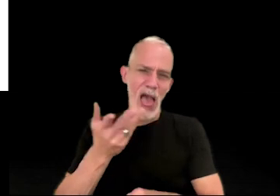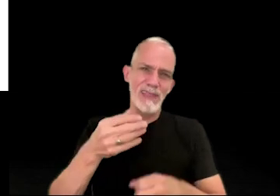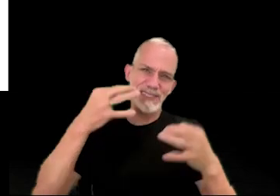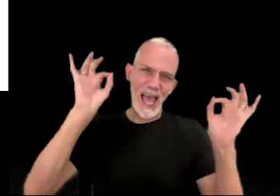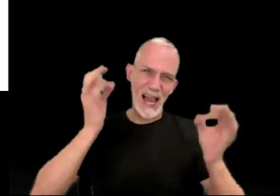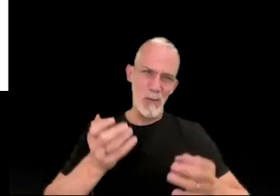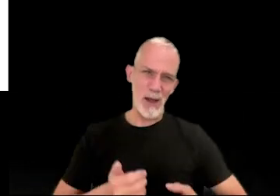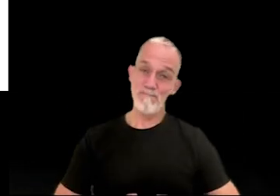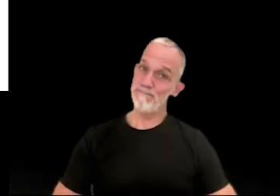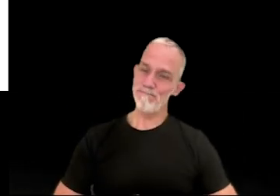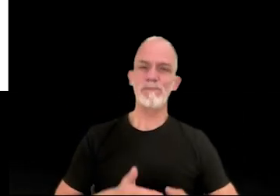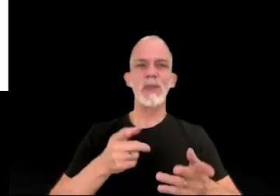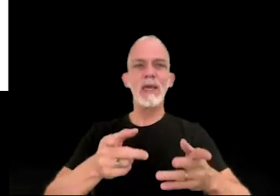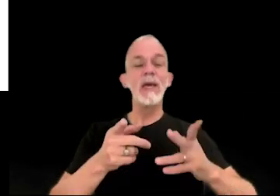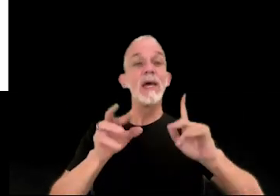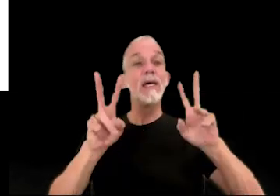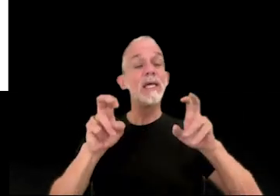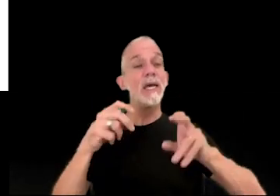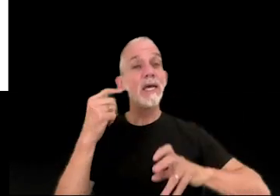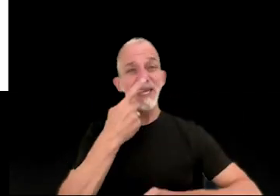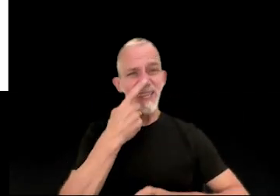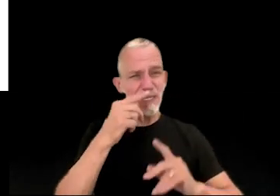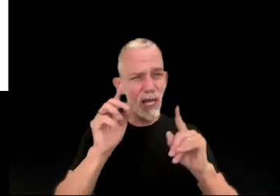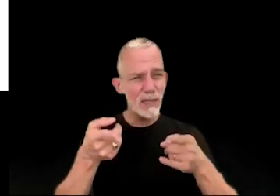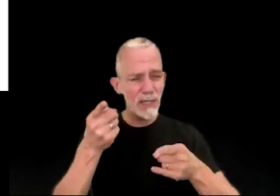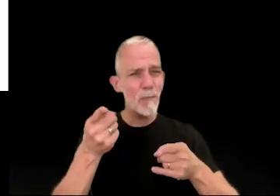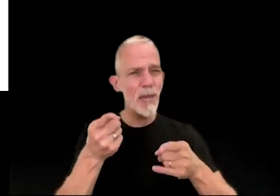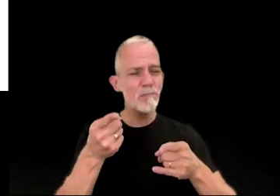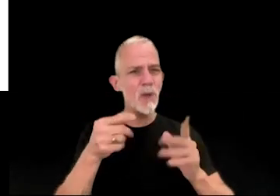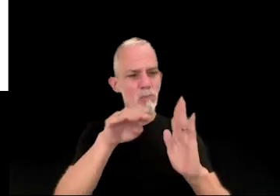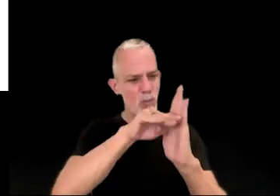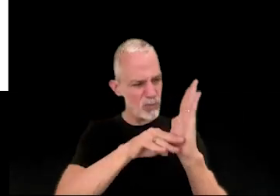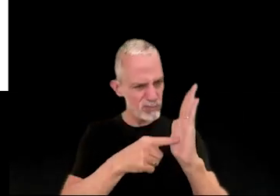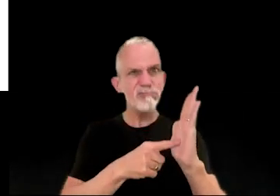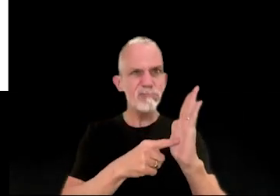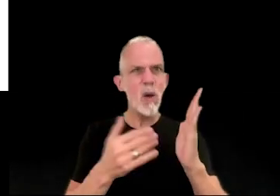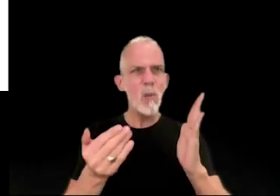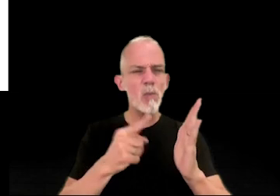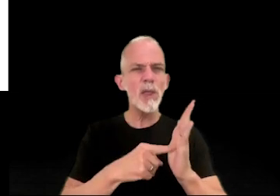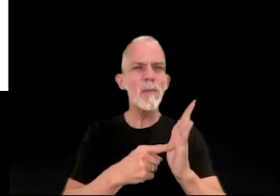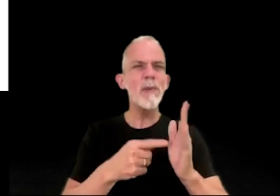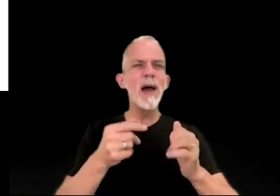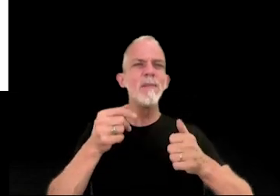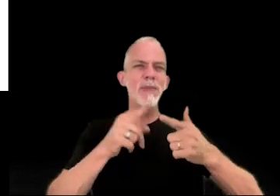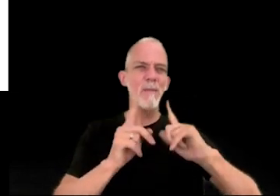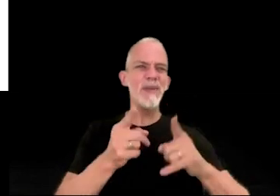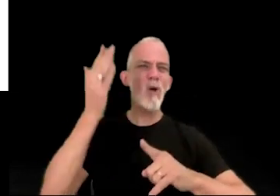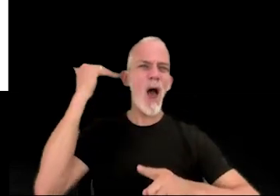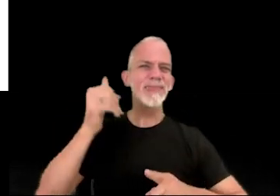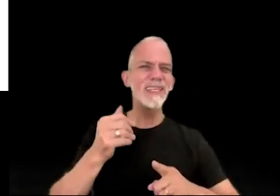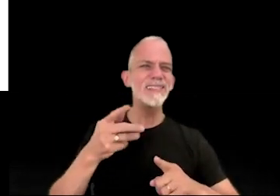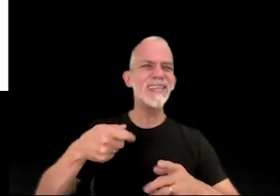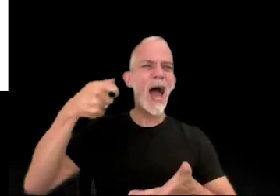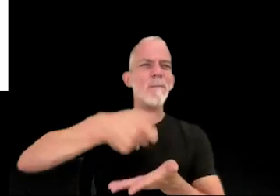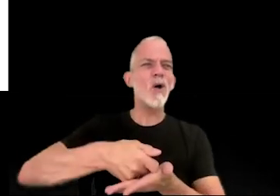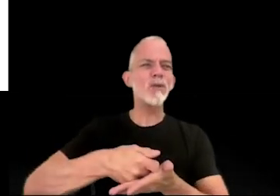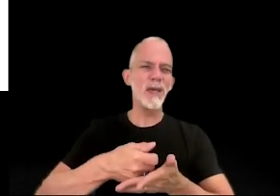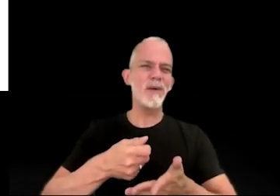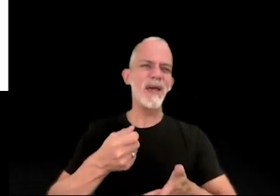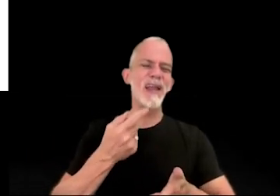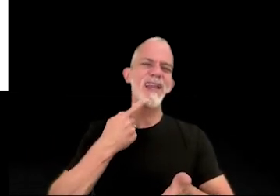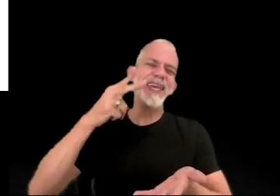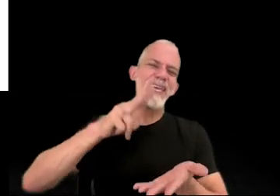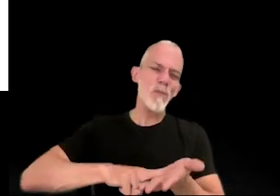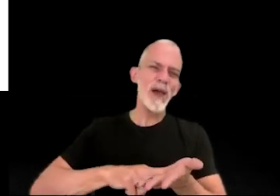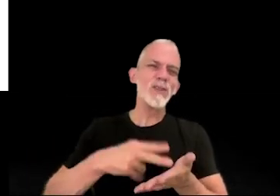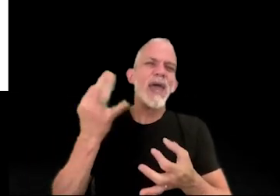Un tema interesante también que aparece en la moratoria es la posibilidad de regularizar el aporte solidario y extraordinario. Este aporte que surgió